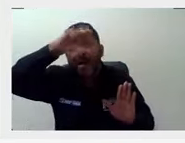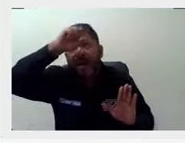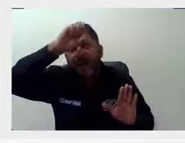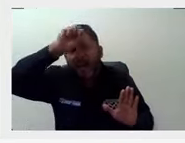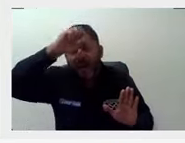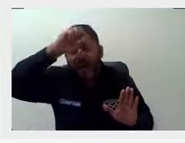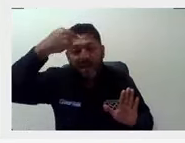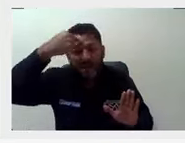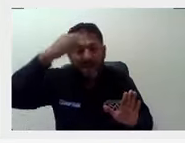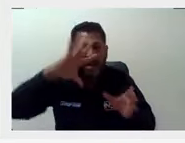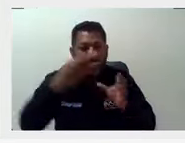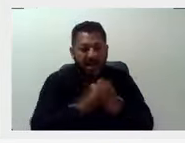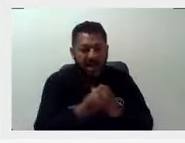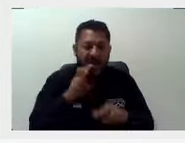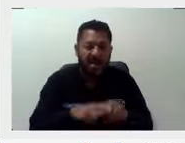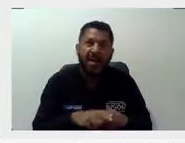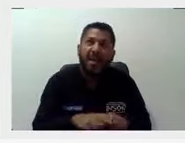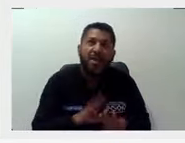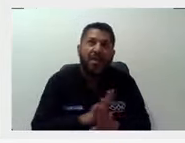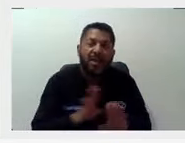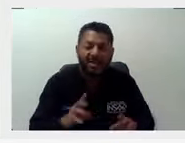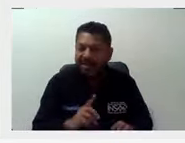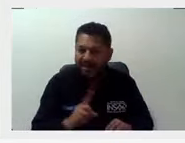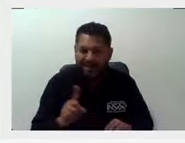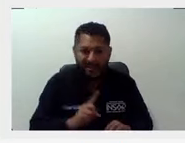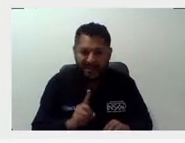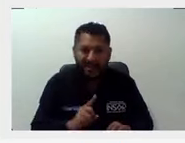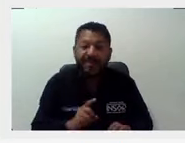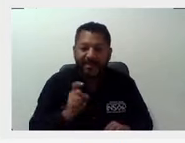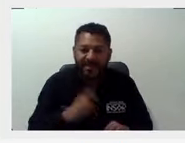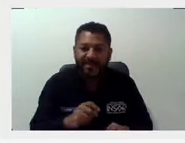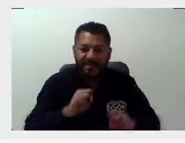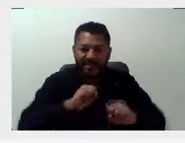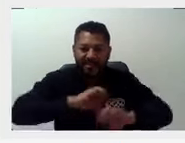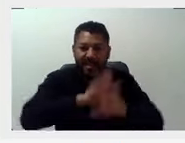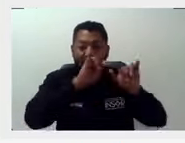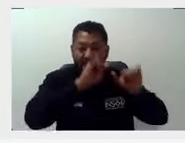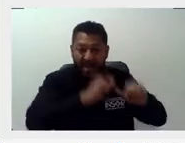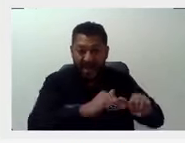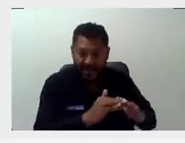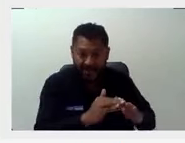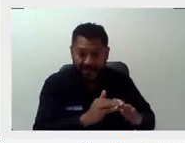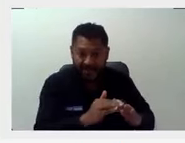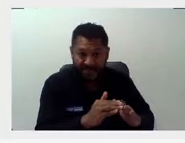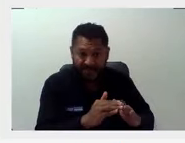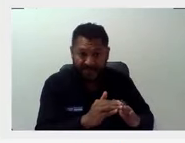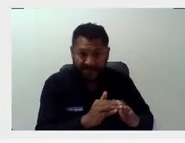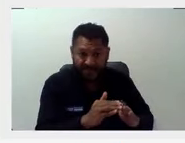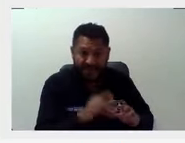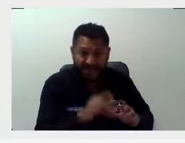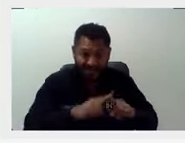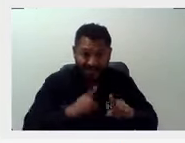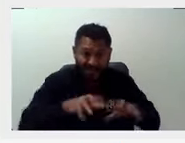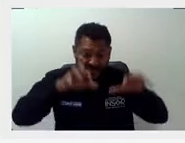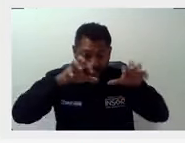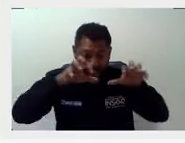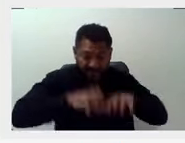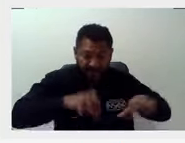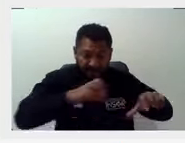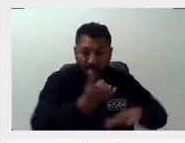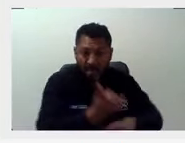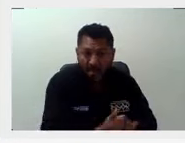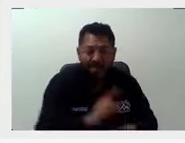que él esté allí sentado, y eso tenemos que tenerlo muy claro ahora que están en la casa. es que todas las actividades, todas esas